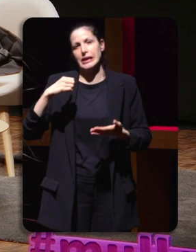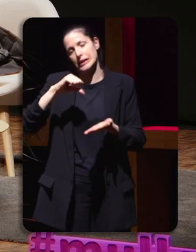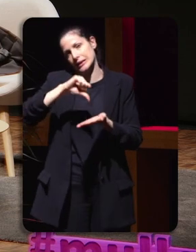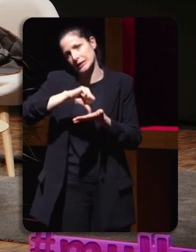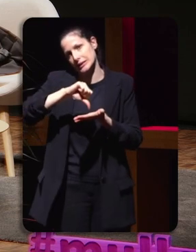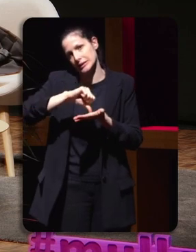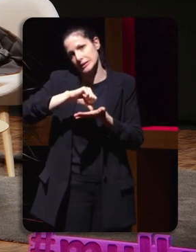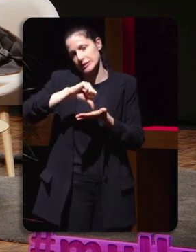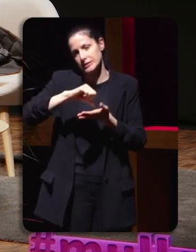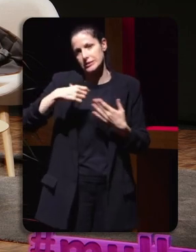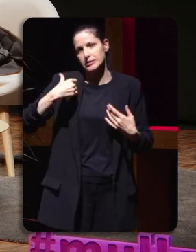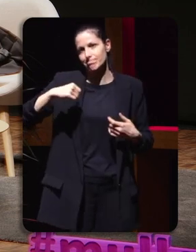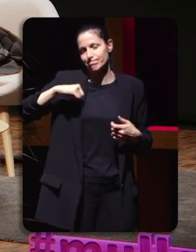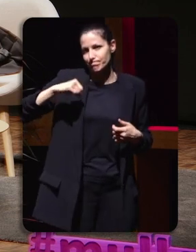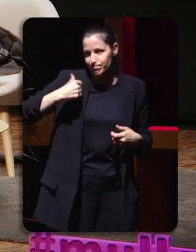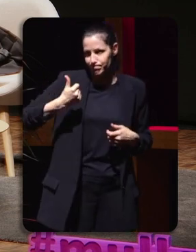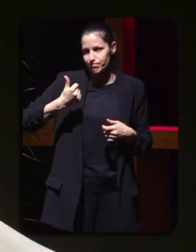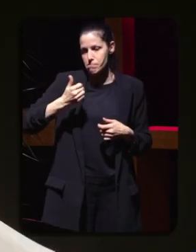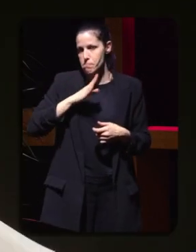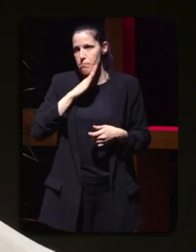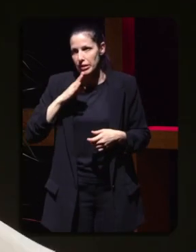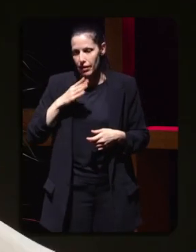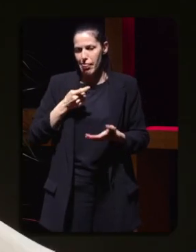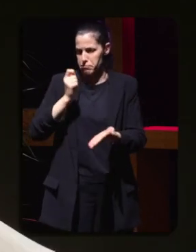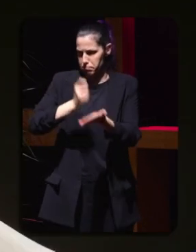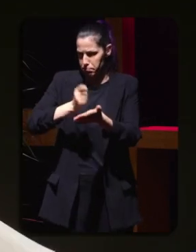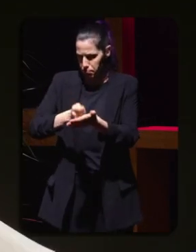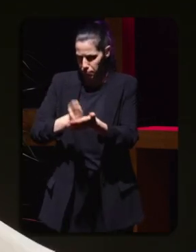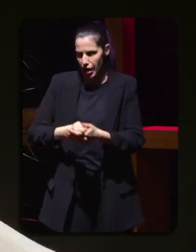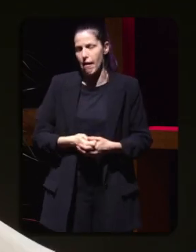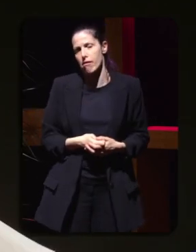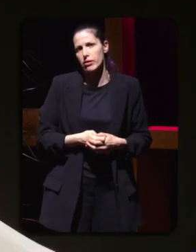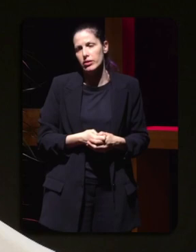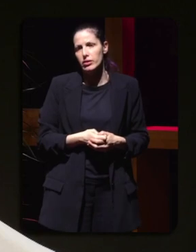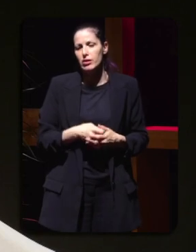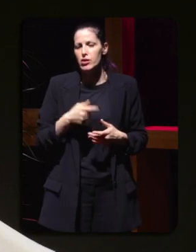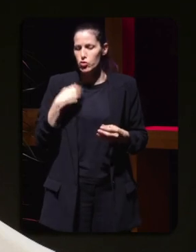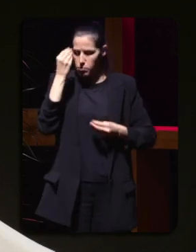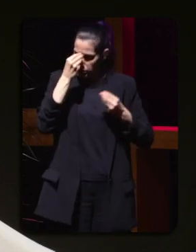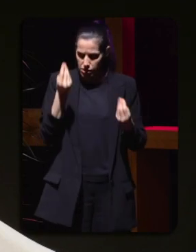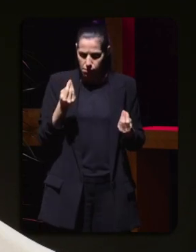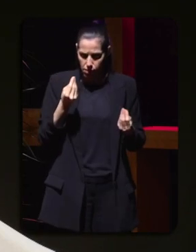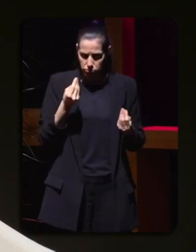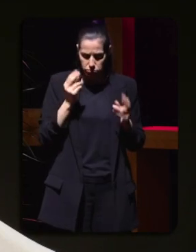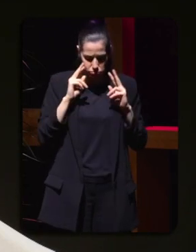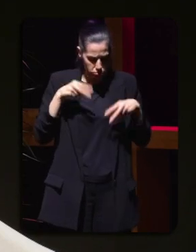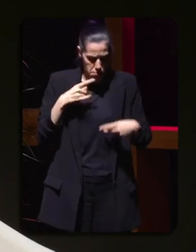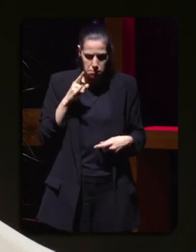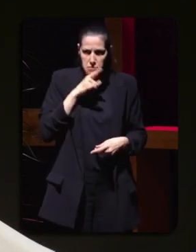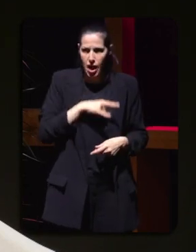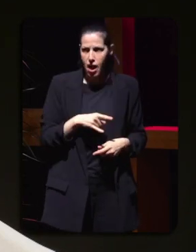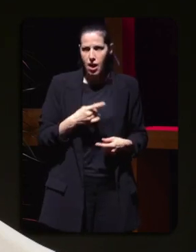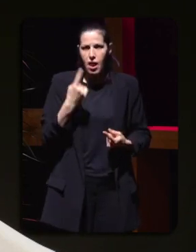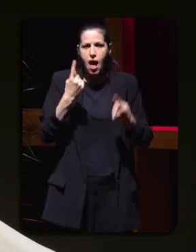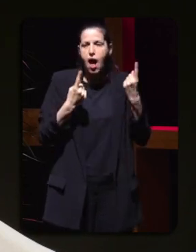y al principio me parecía que estaba mal porque había o sea todavía hay una fantasía algunas